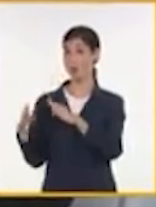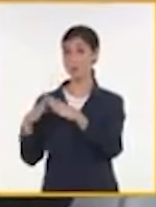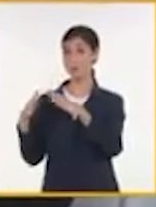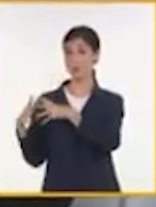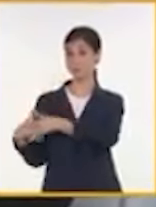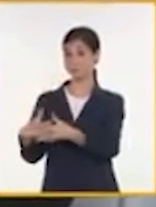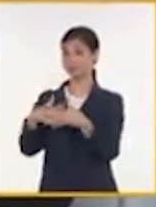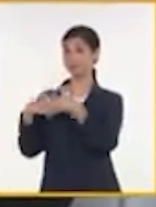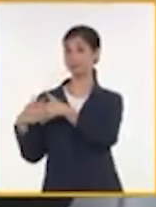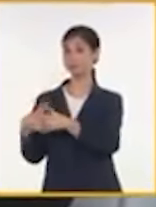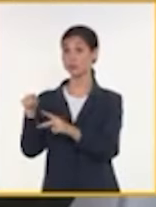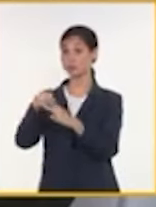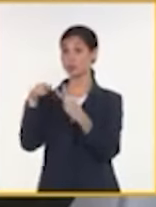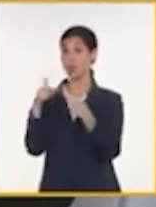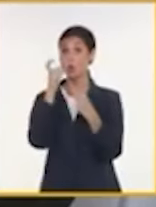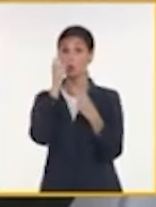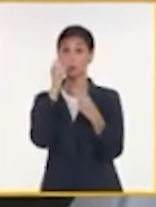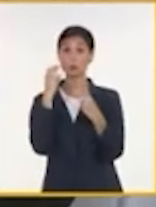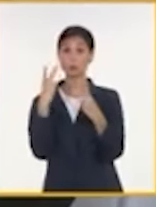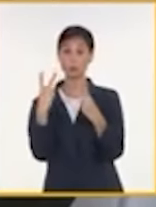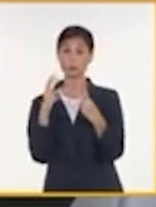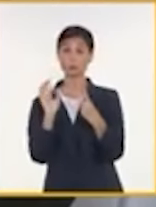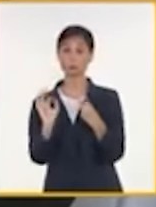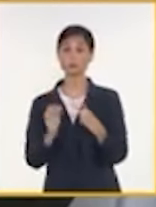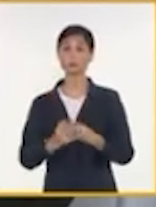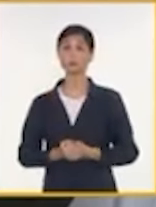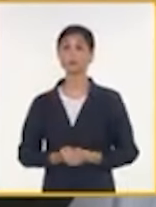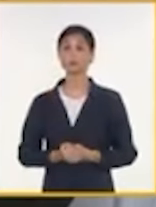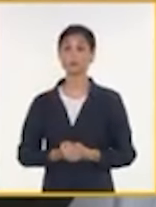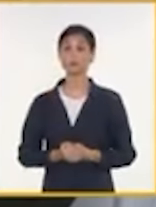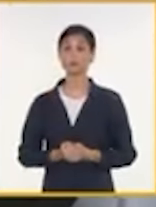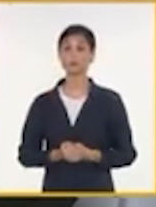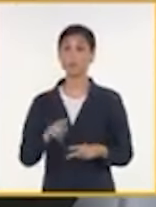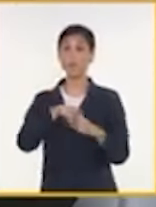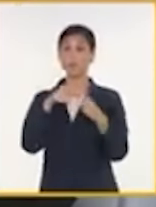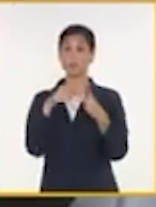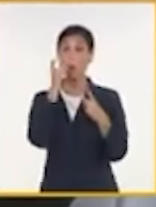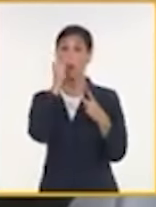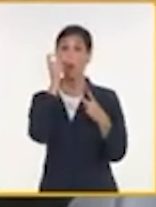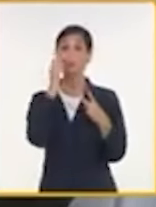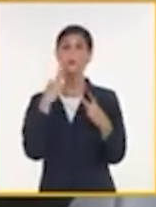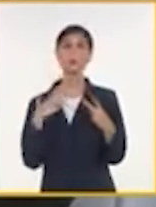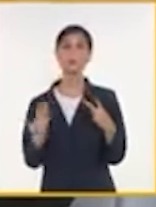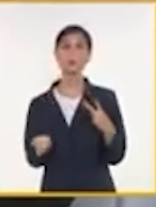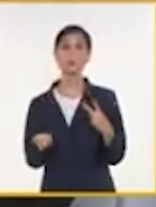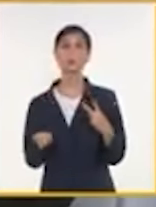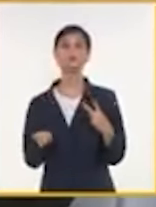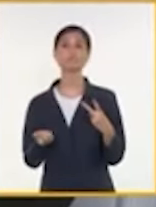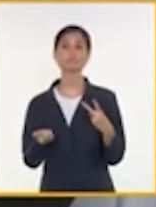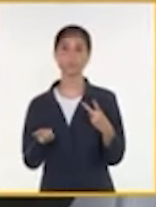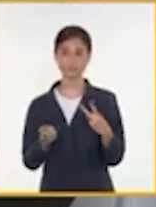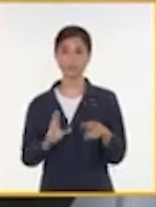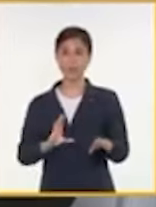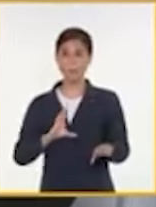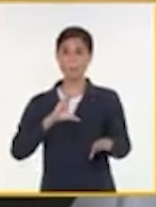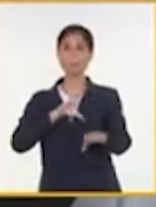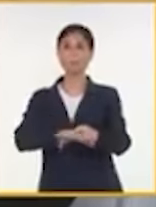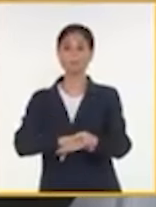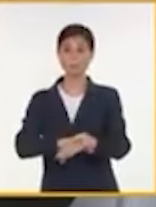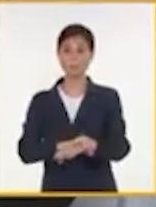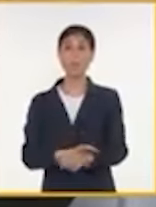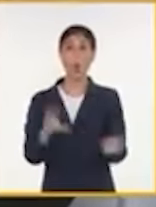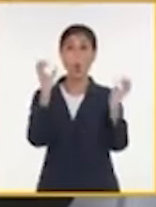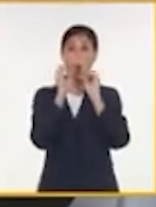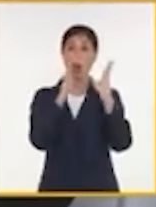matamor Fernando Cardoso freire fueron las personas que es decir que reclutaron orientaron y